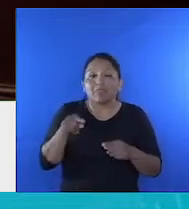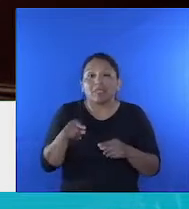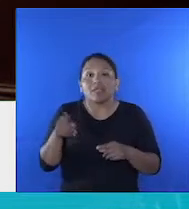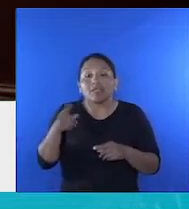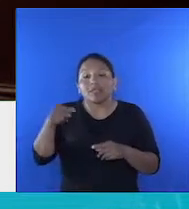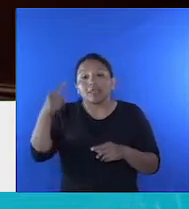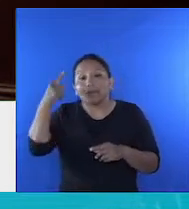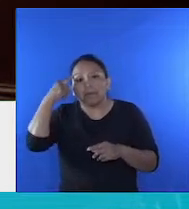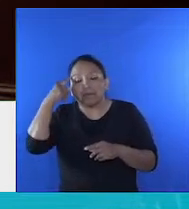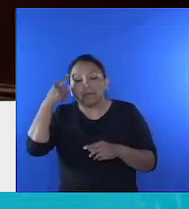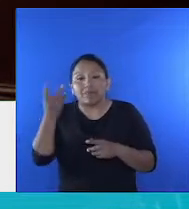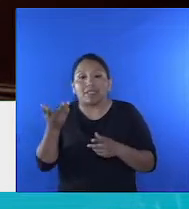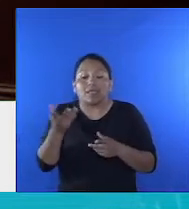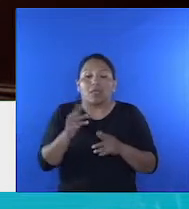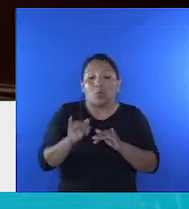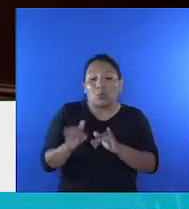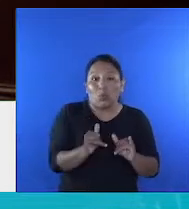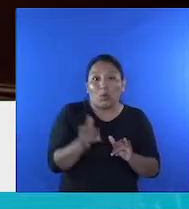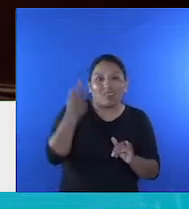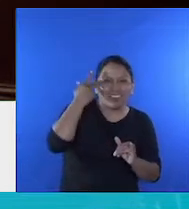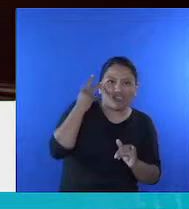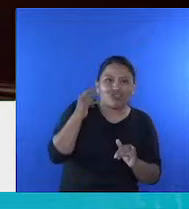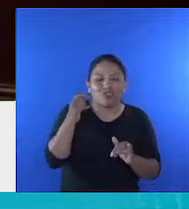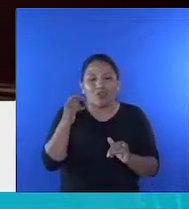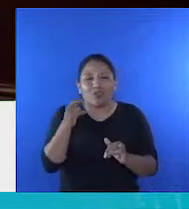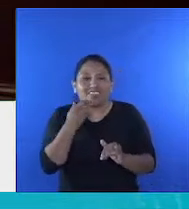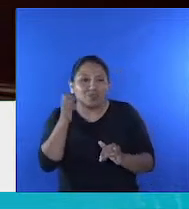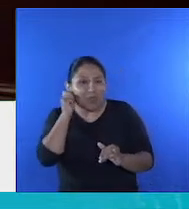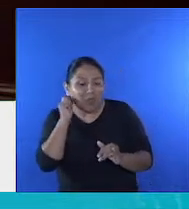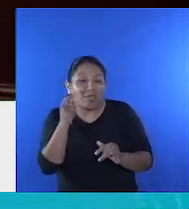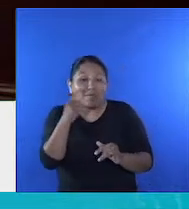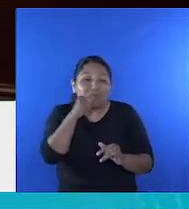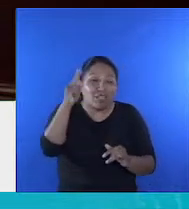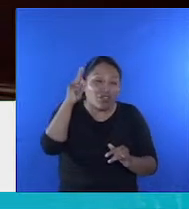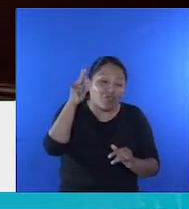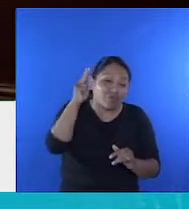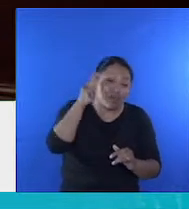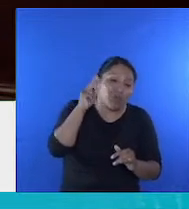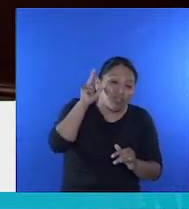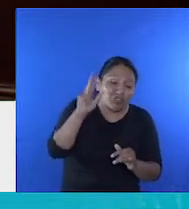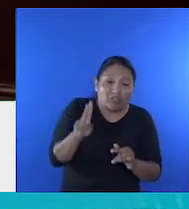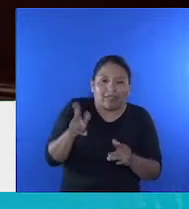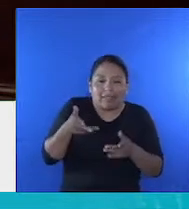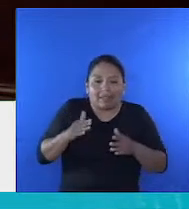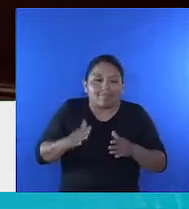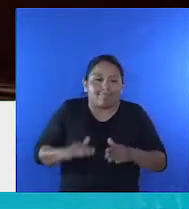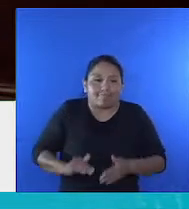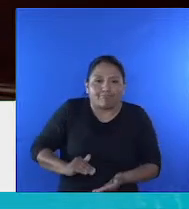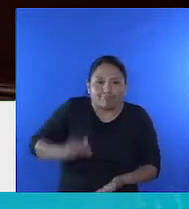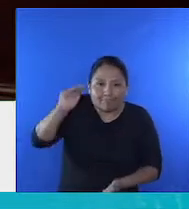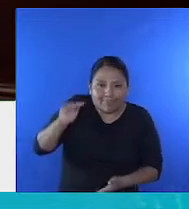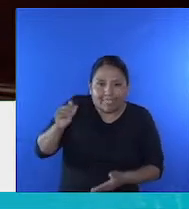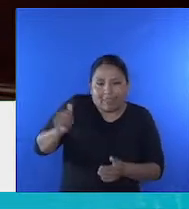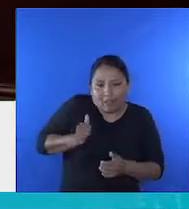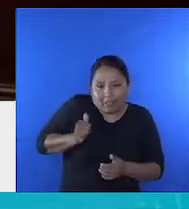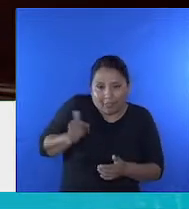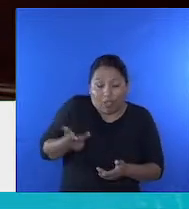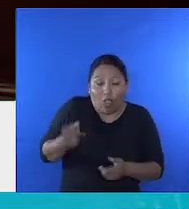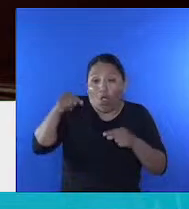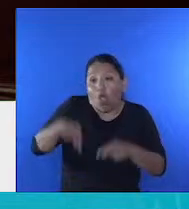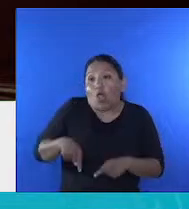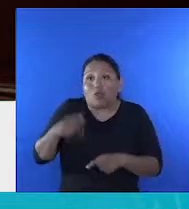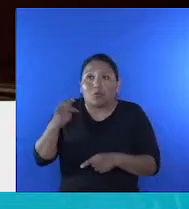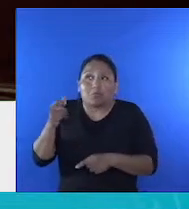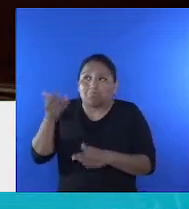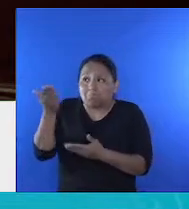si pensamos que un pibe de 18, 19 años en 1982 había crecido en dictadura. Seguramente un pibe hoy de